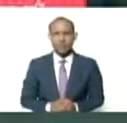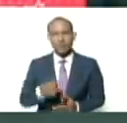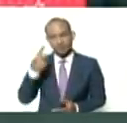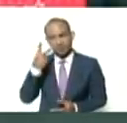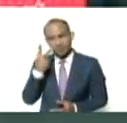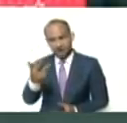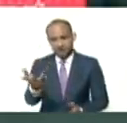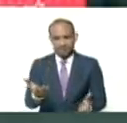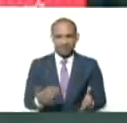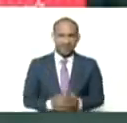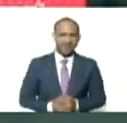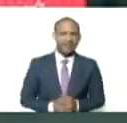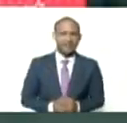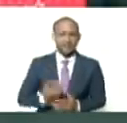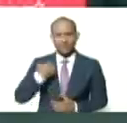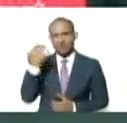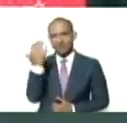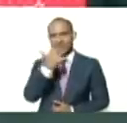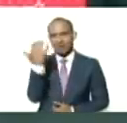¿Viste?